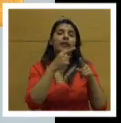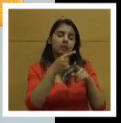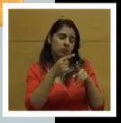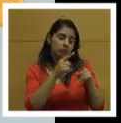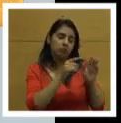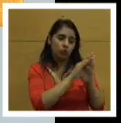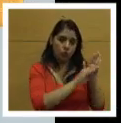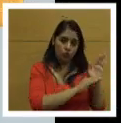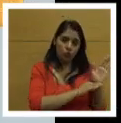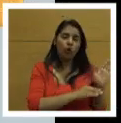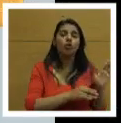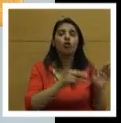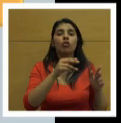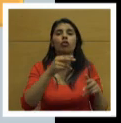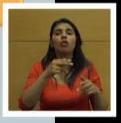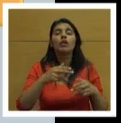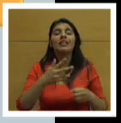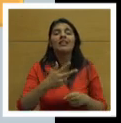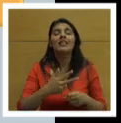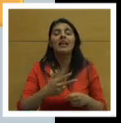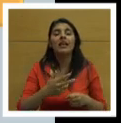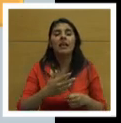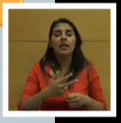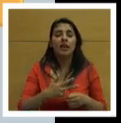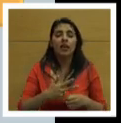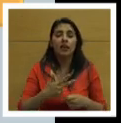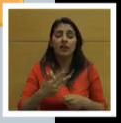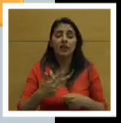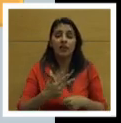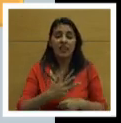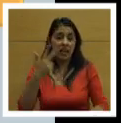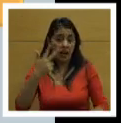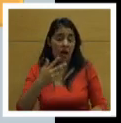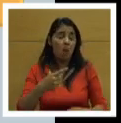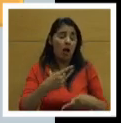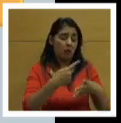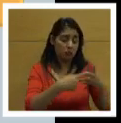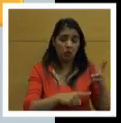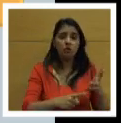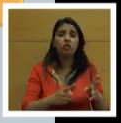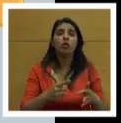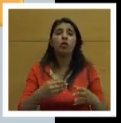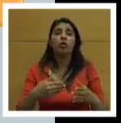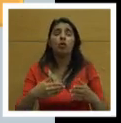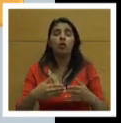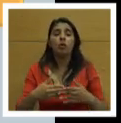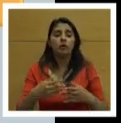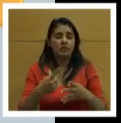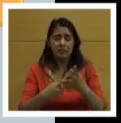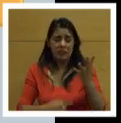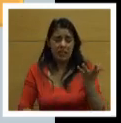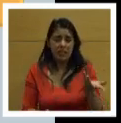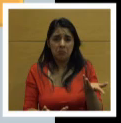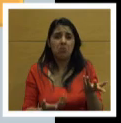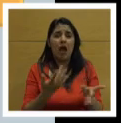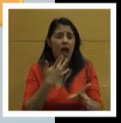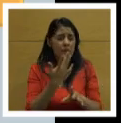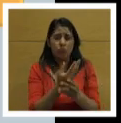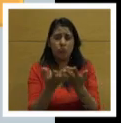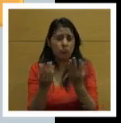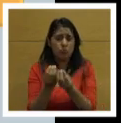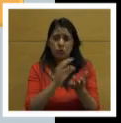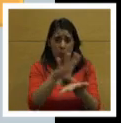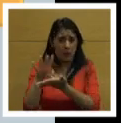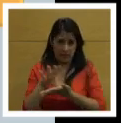Hay un protocolo nicaragüense, uno de Guatemala, etcétera, hay muchos estados que para efectos de poder de alguna manera hacer